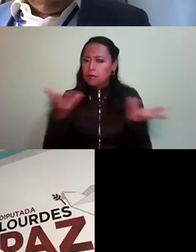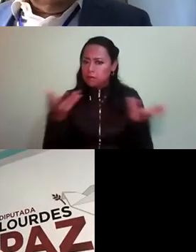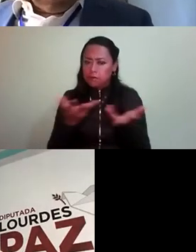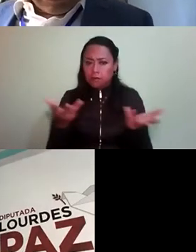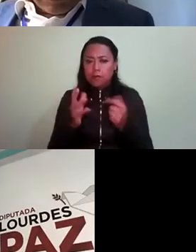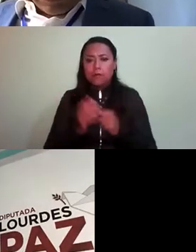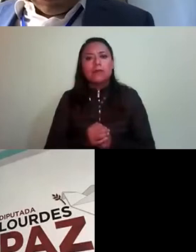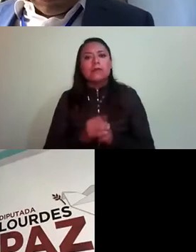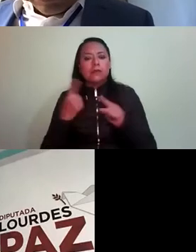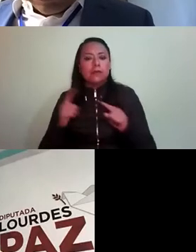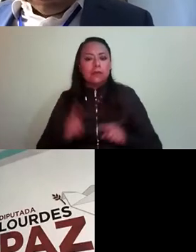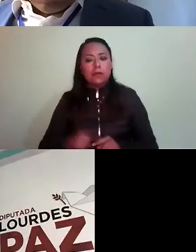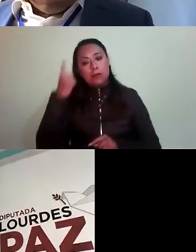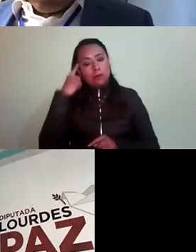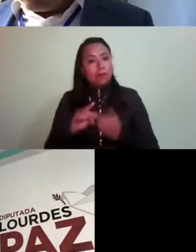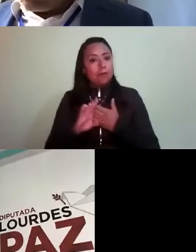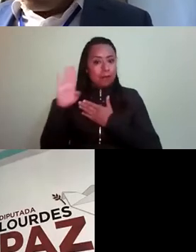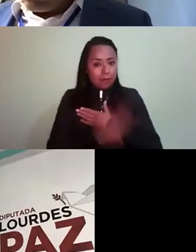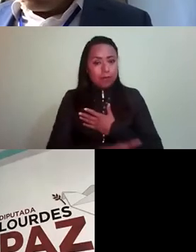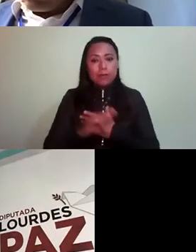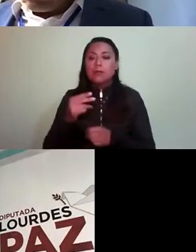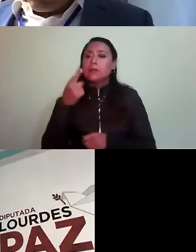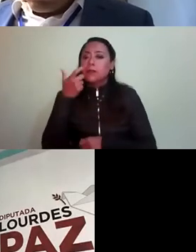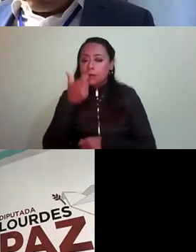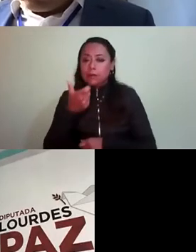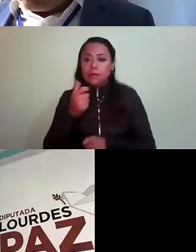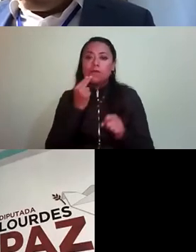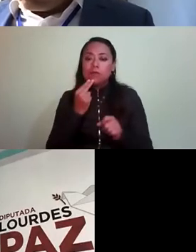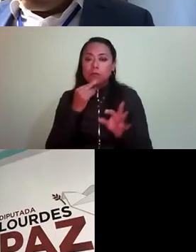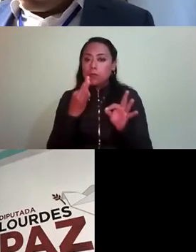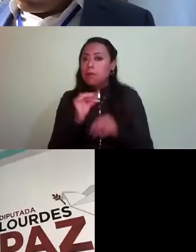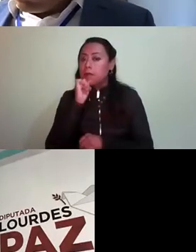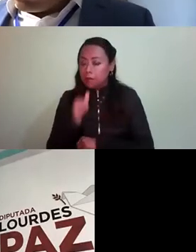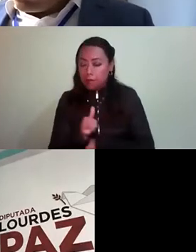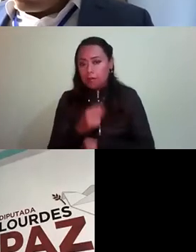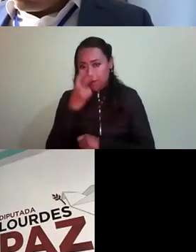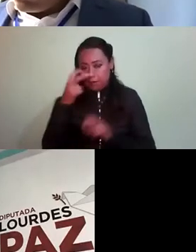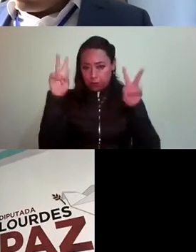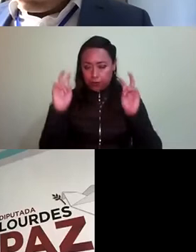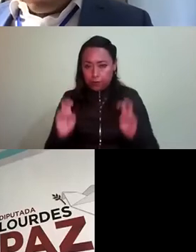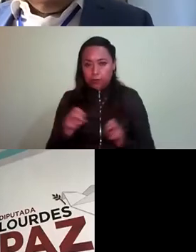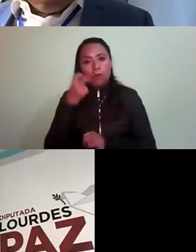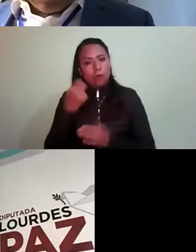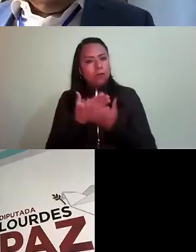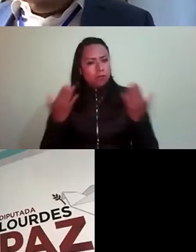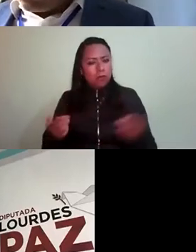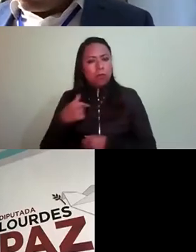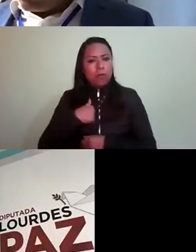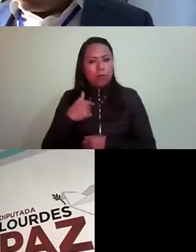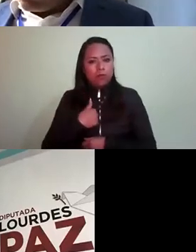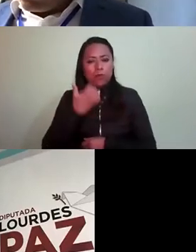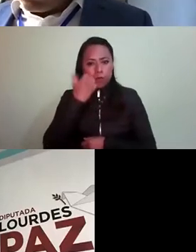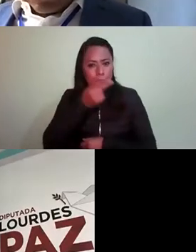en dicho rubro. De ahí que, atendidas las preguntas previamente remitidas, me permitiré realizar un par